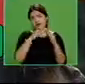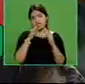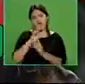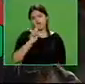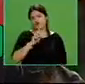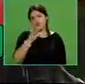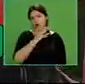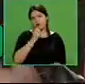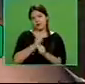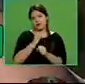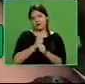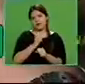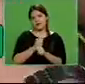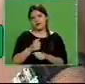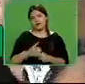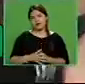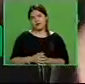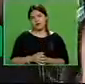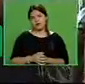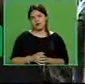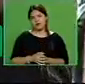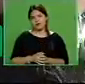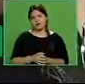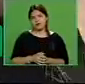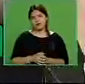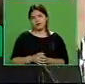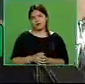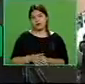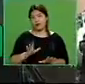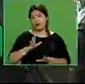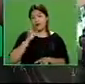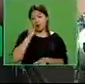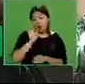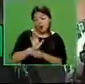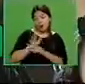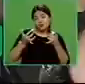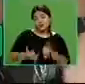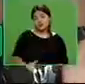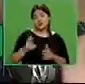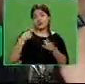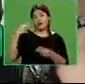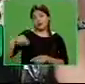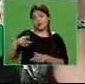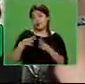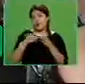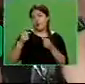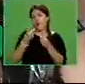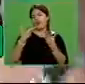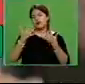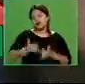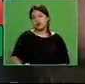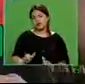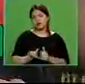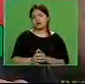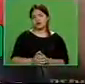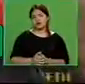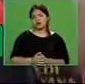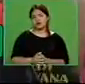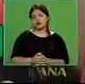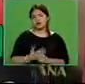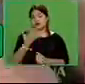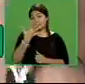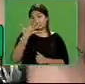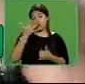no trabajo. Bueno, pero en tu casa, haciendo las labores, cuidando a tus hijos, a tus nietos. ¿Cuántos hijos tienes tú? Buenas,